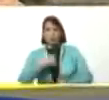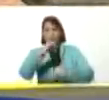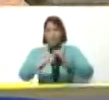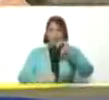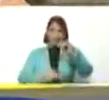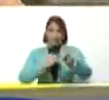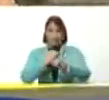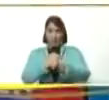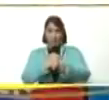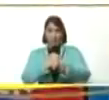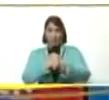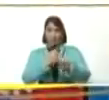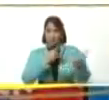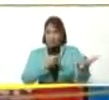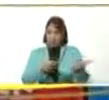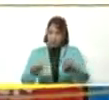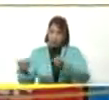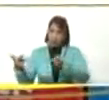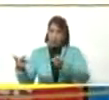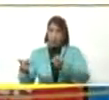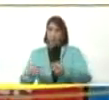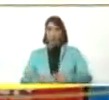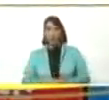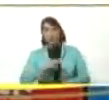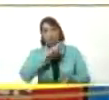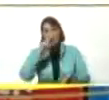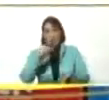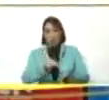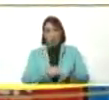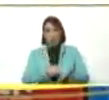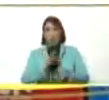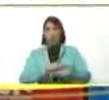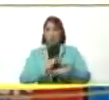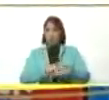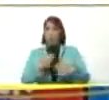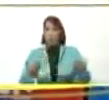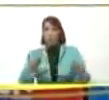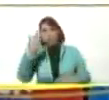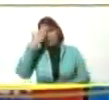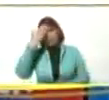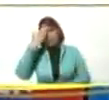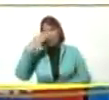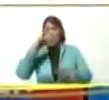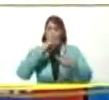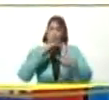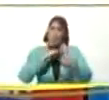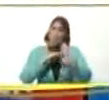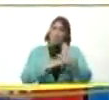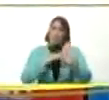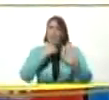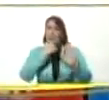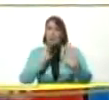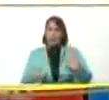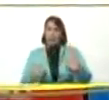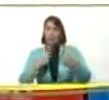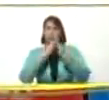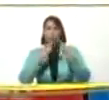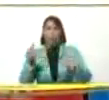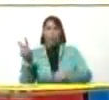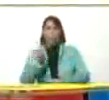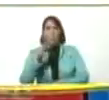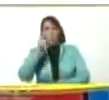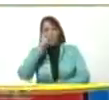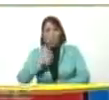internacional. Receptivo. Y también nacional, porque como saben, se le darán condiciones y facilidad para que todos los venezolanos y